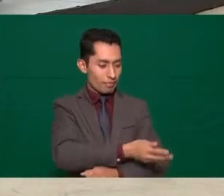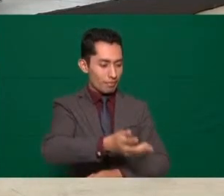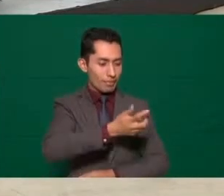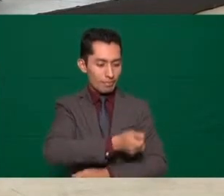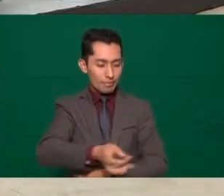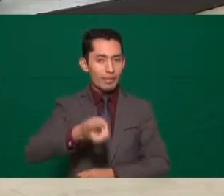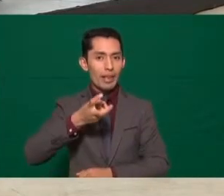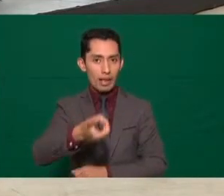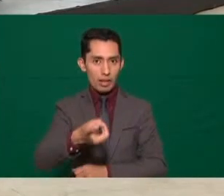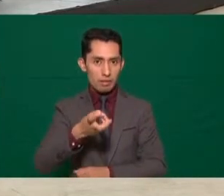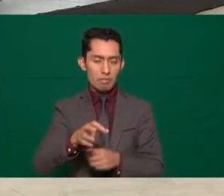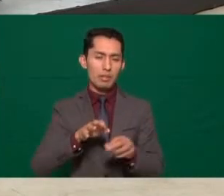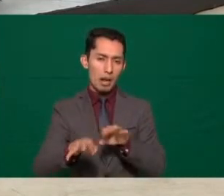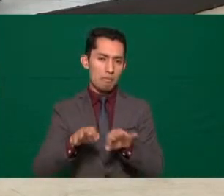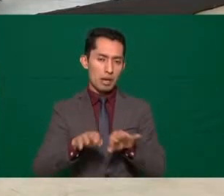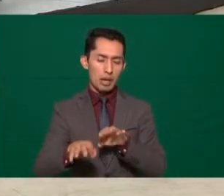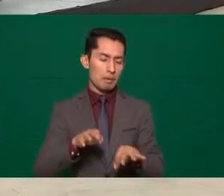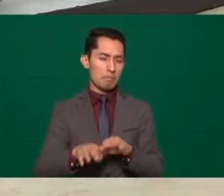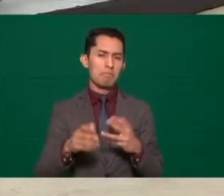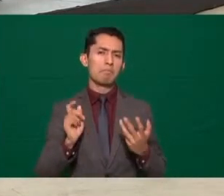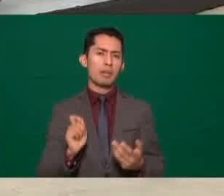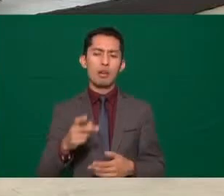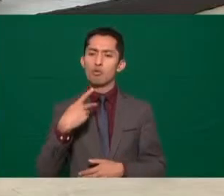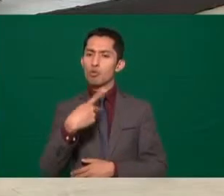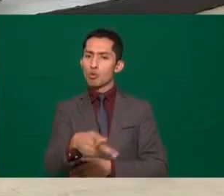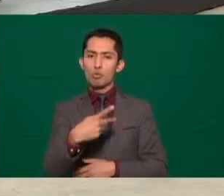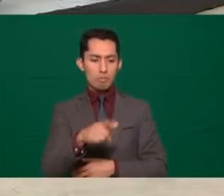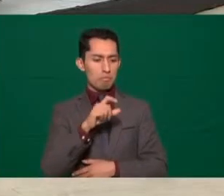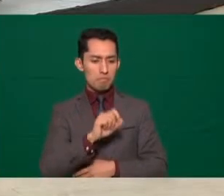trabajar cultivando su propia parcela